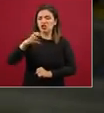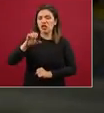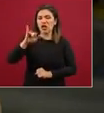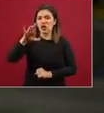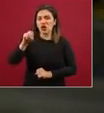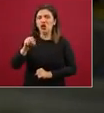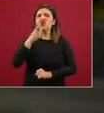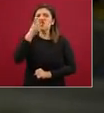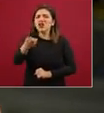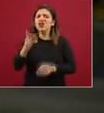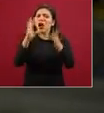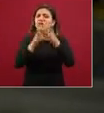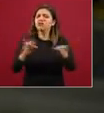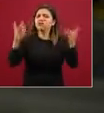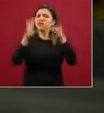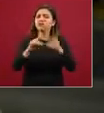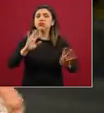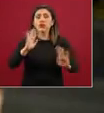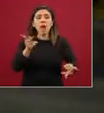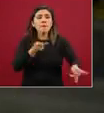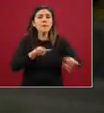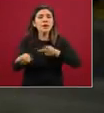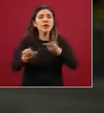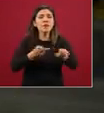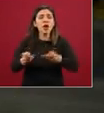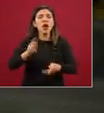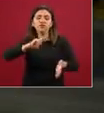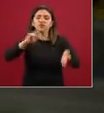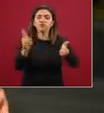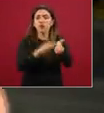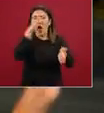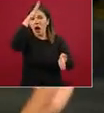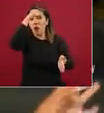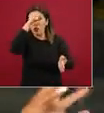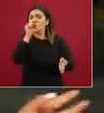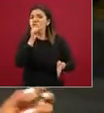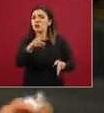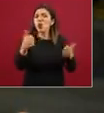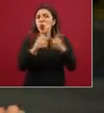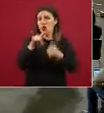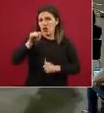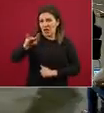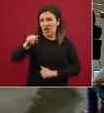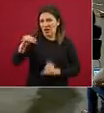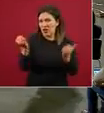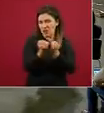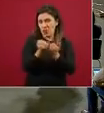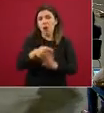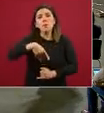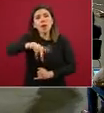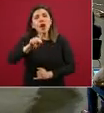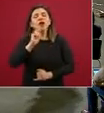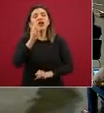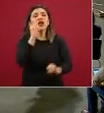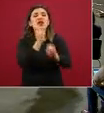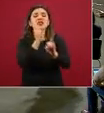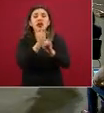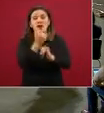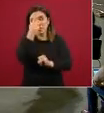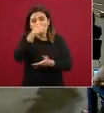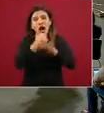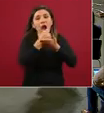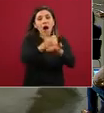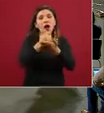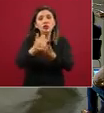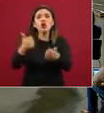ha hablado o adelantado que se prepara un convenio, al igual que con las televisoras, pero de internet para